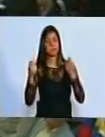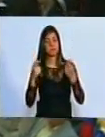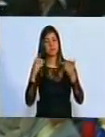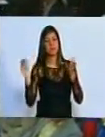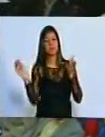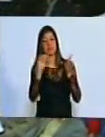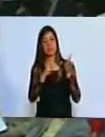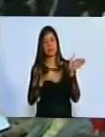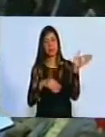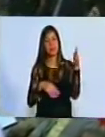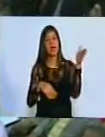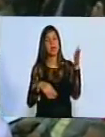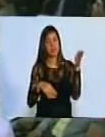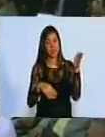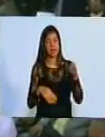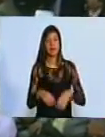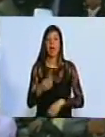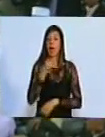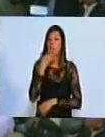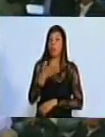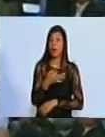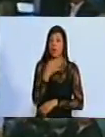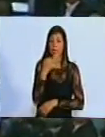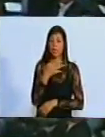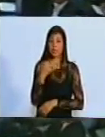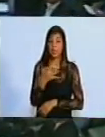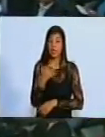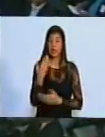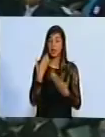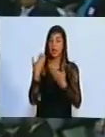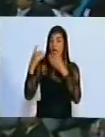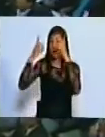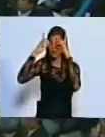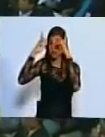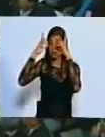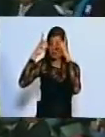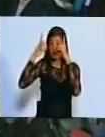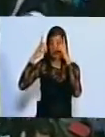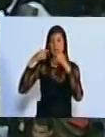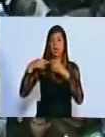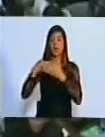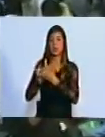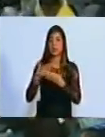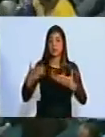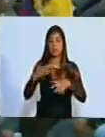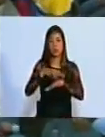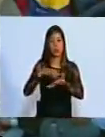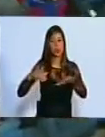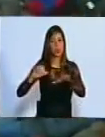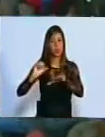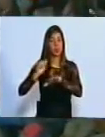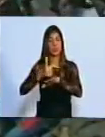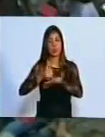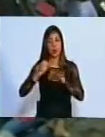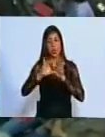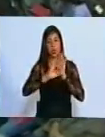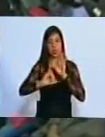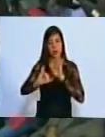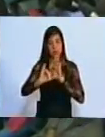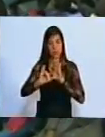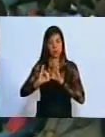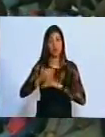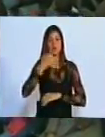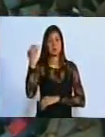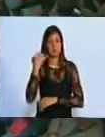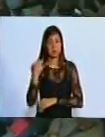bandera. Buenas tardes, Presidenta Delcy Rodríguez, Junta Directiva y Camaradas Constituyentes. Bien es